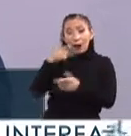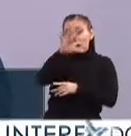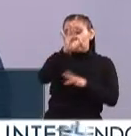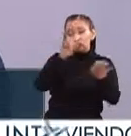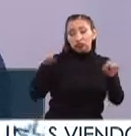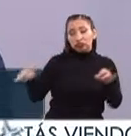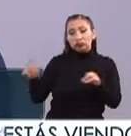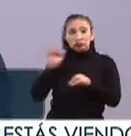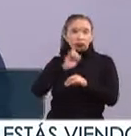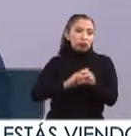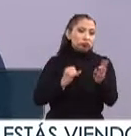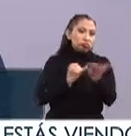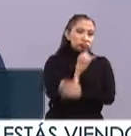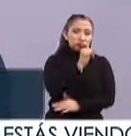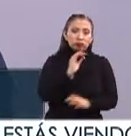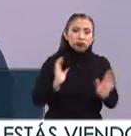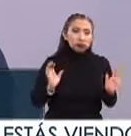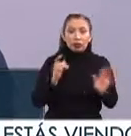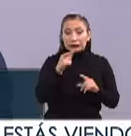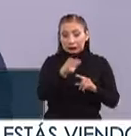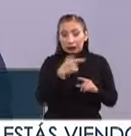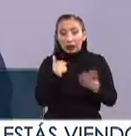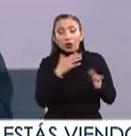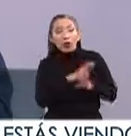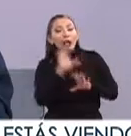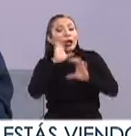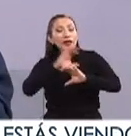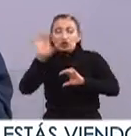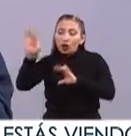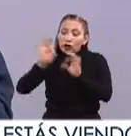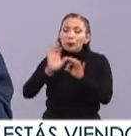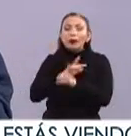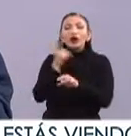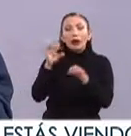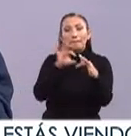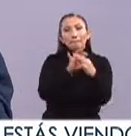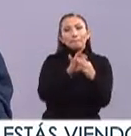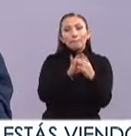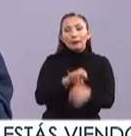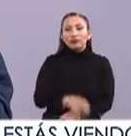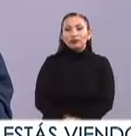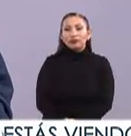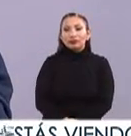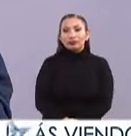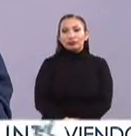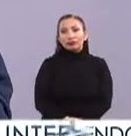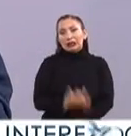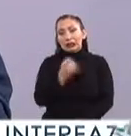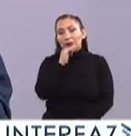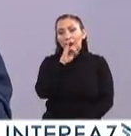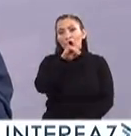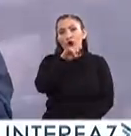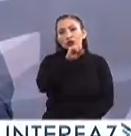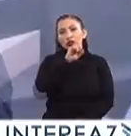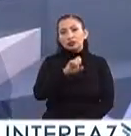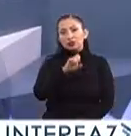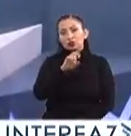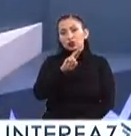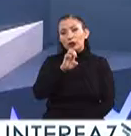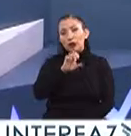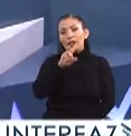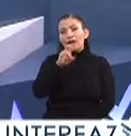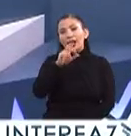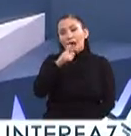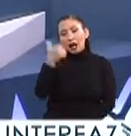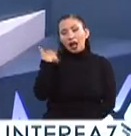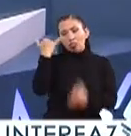fue de Mariana. ¿Qué canciones y por qué, no? Claro, y bueno, y también de Josué Vergara, que también es el